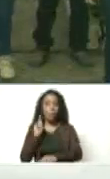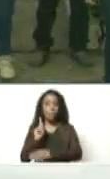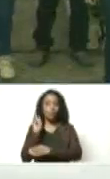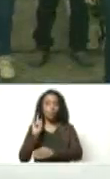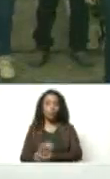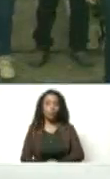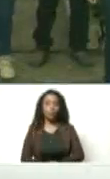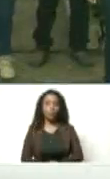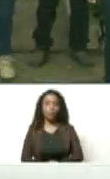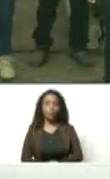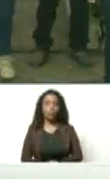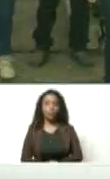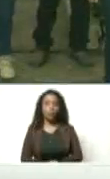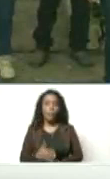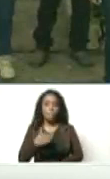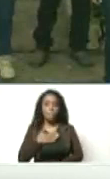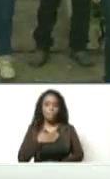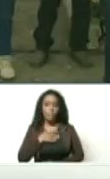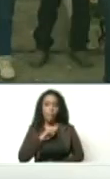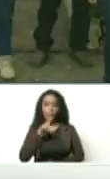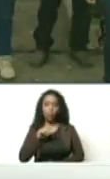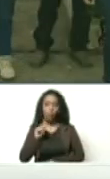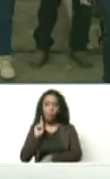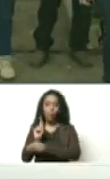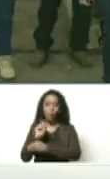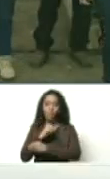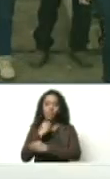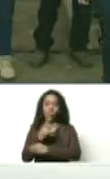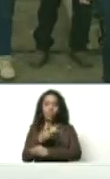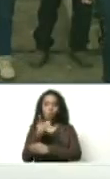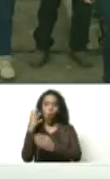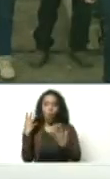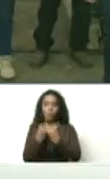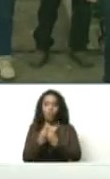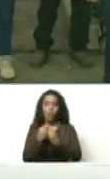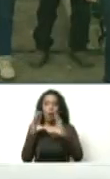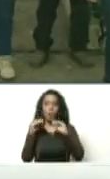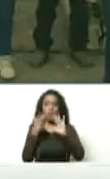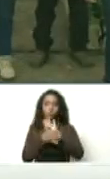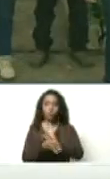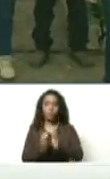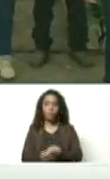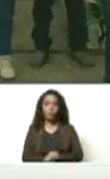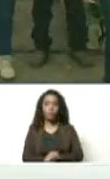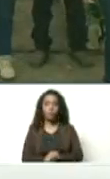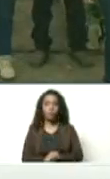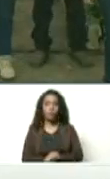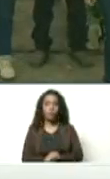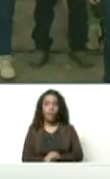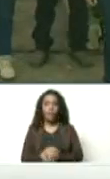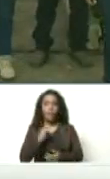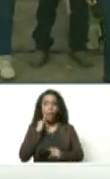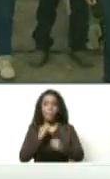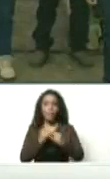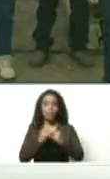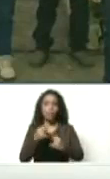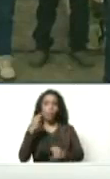Mi pregunta al vocero, compañero que está hablando, ¿no? creo que de apellido Perdomo,